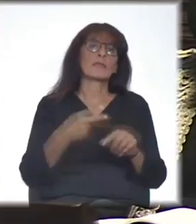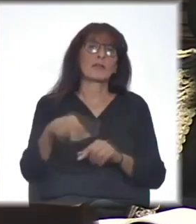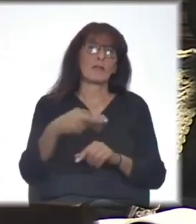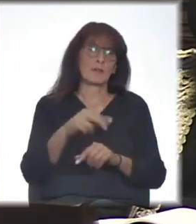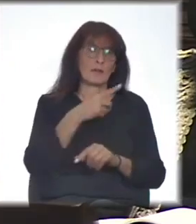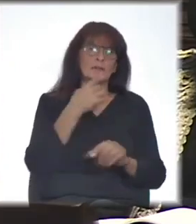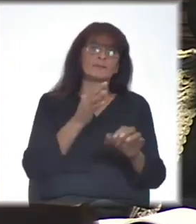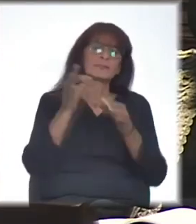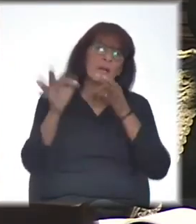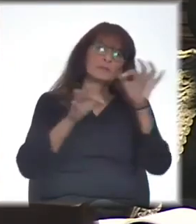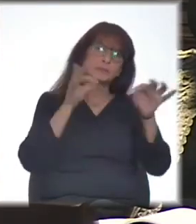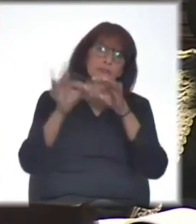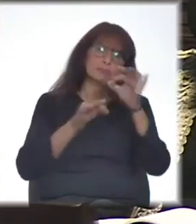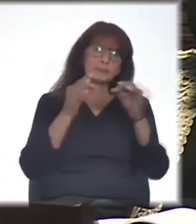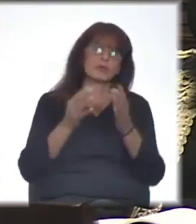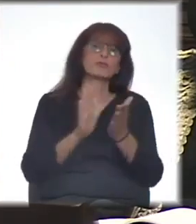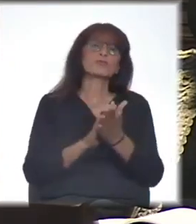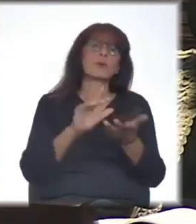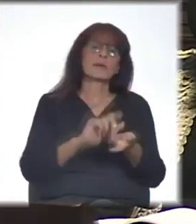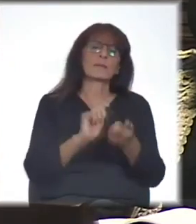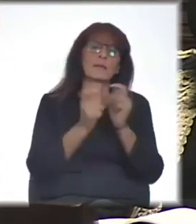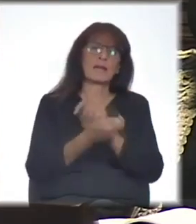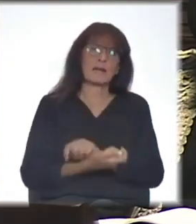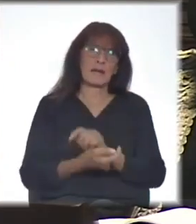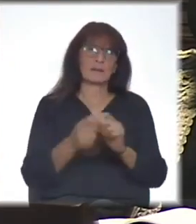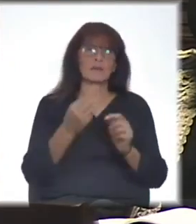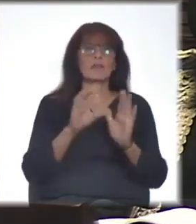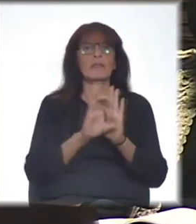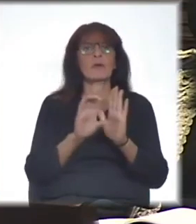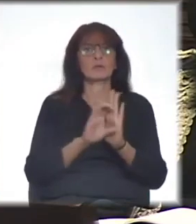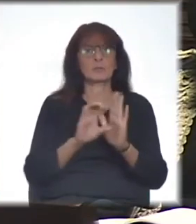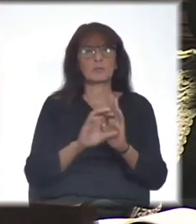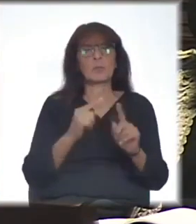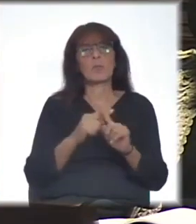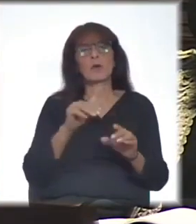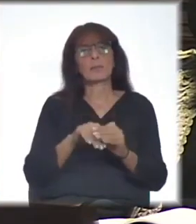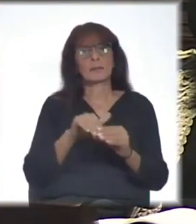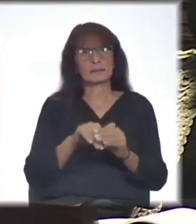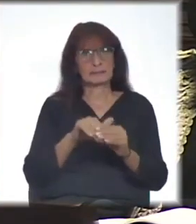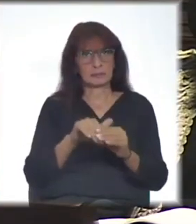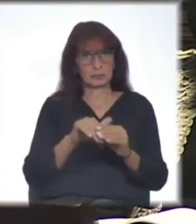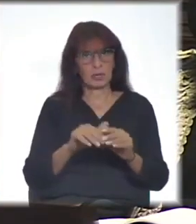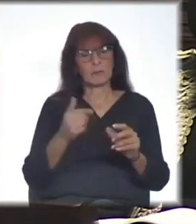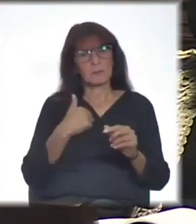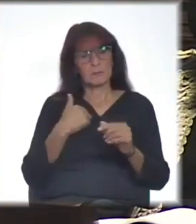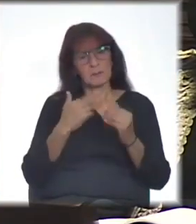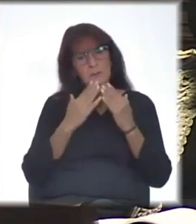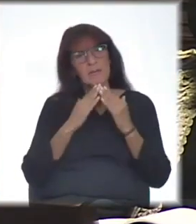una clase sobre mecanismo de reforma constitucional por medio del plebiscito. Mi